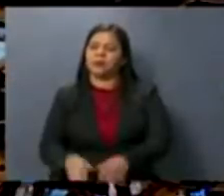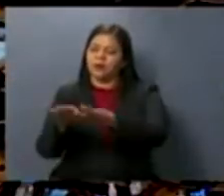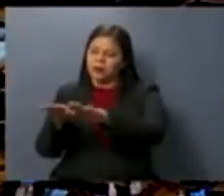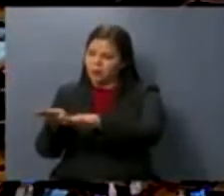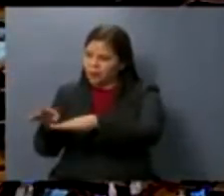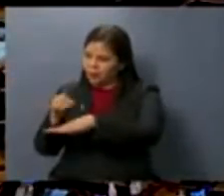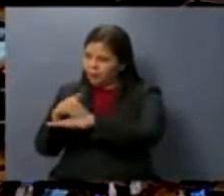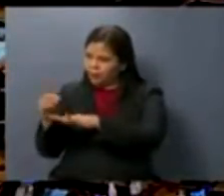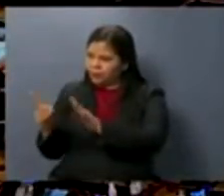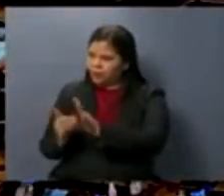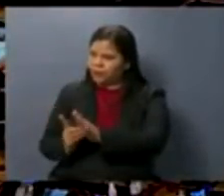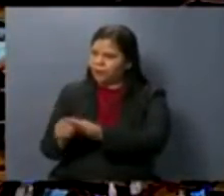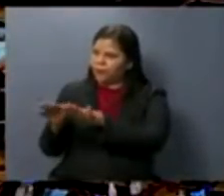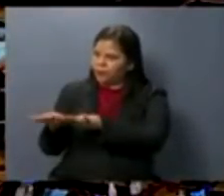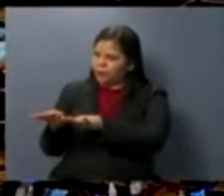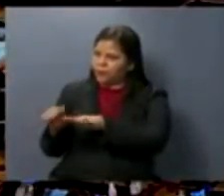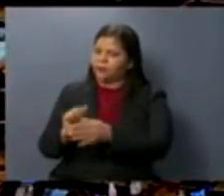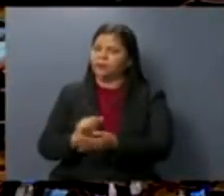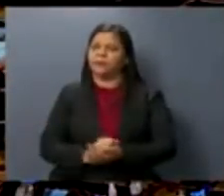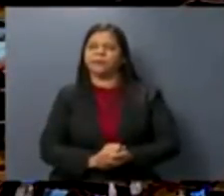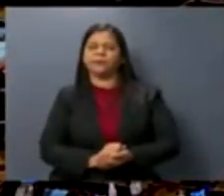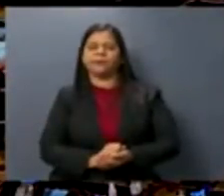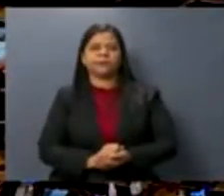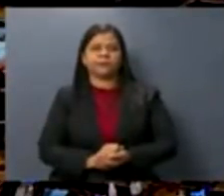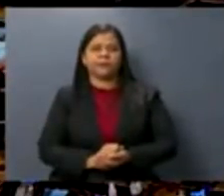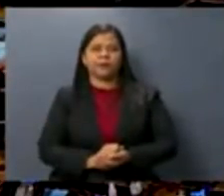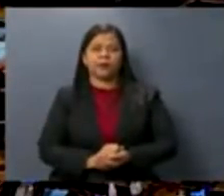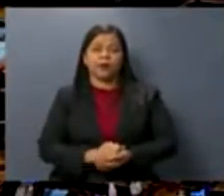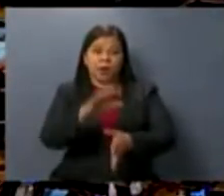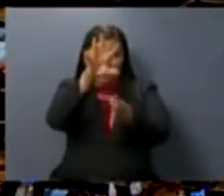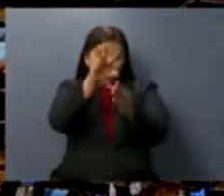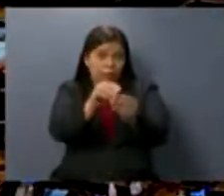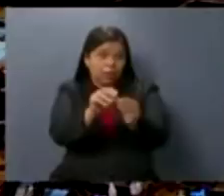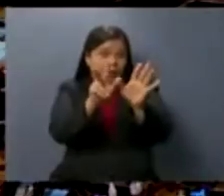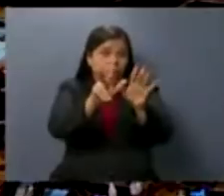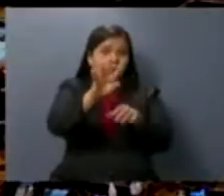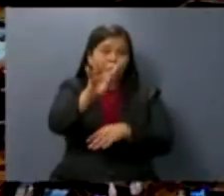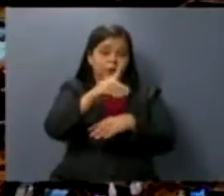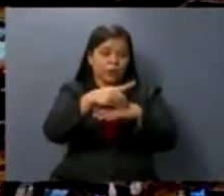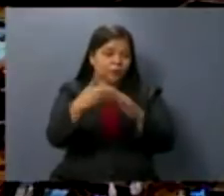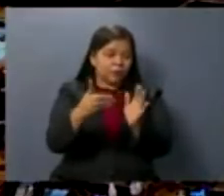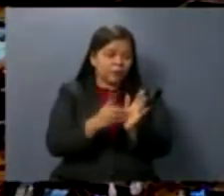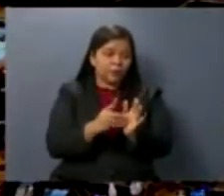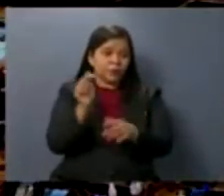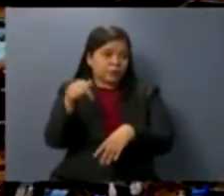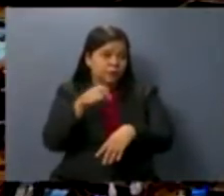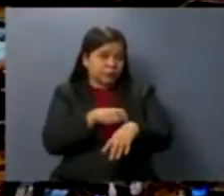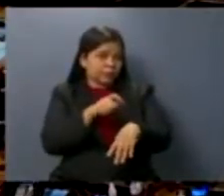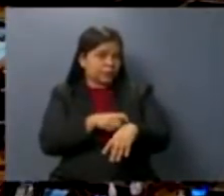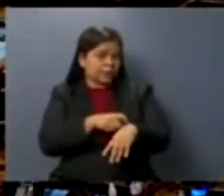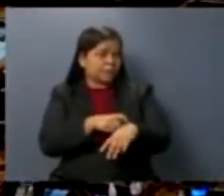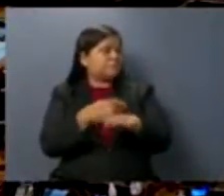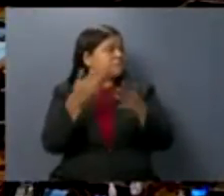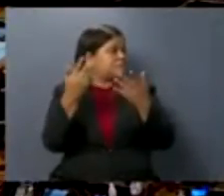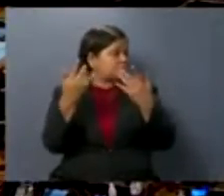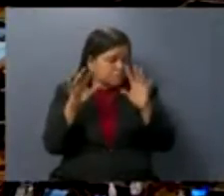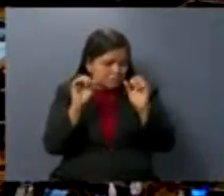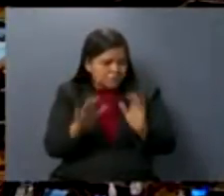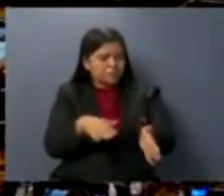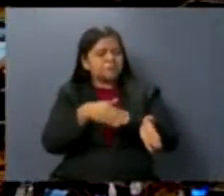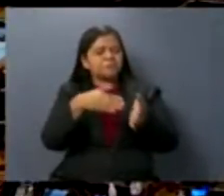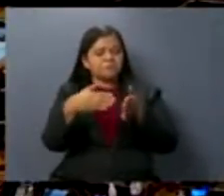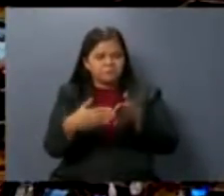Gracias, diputado Carballo. Con 84 diputados presentes,